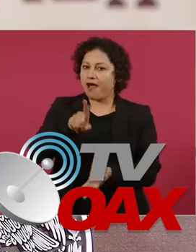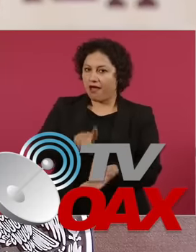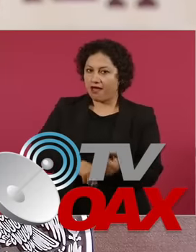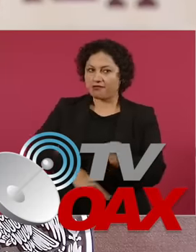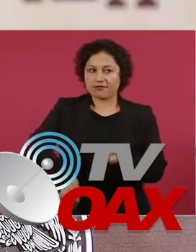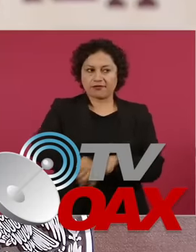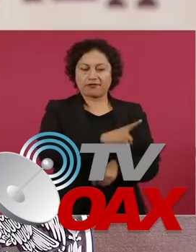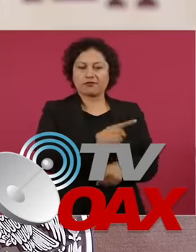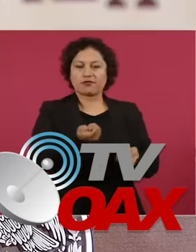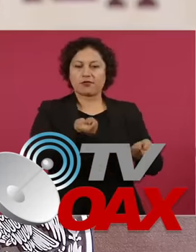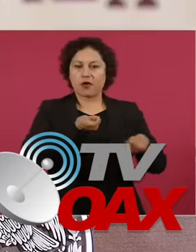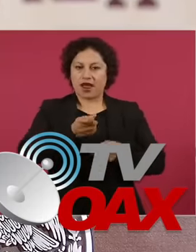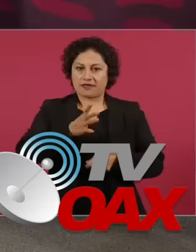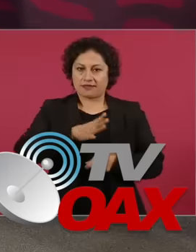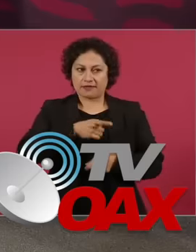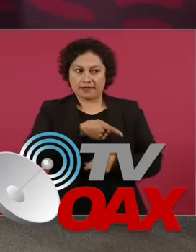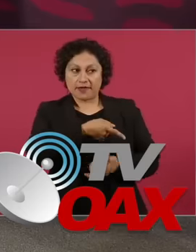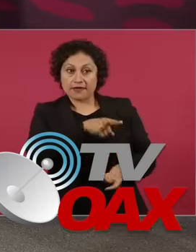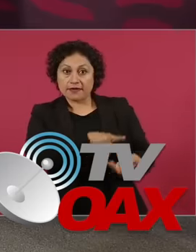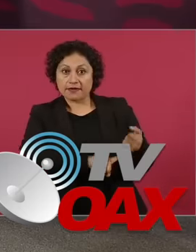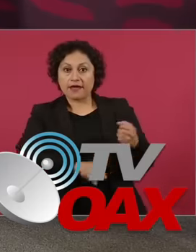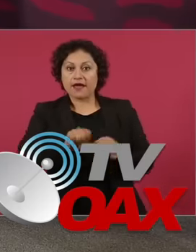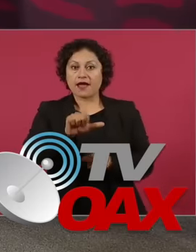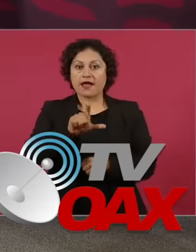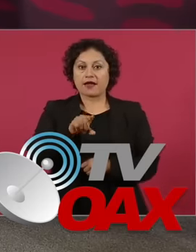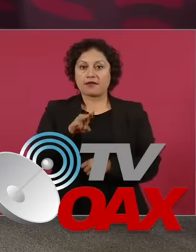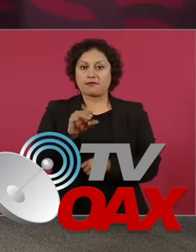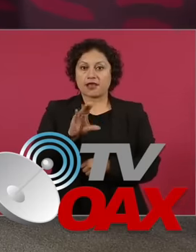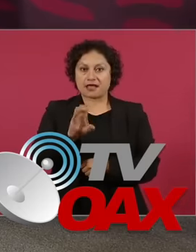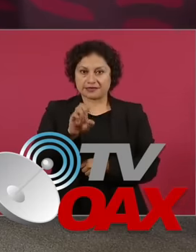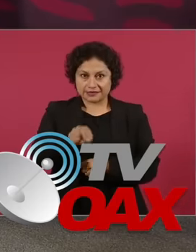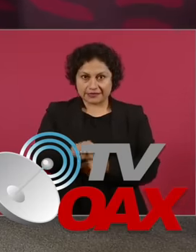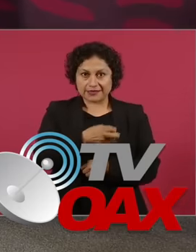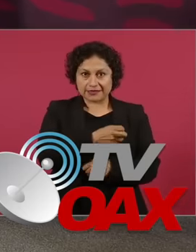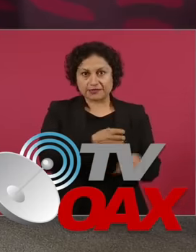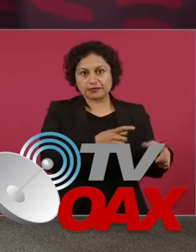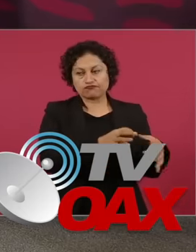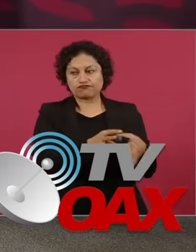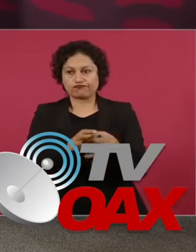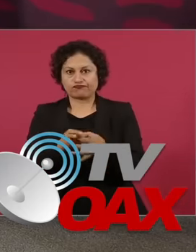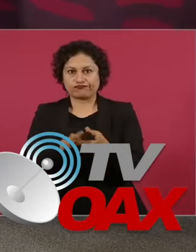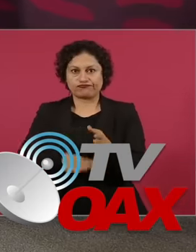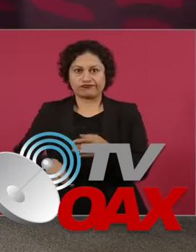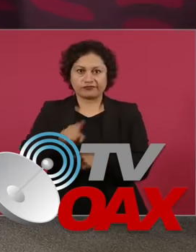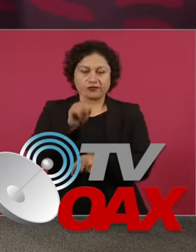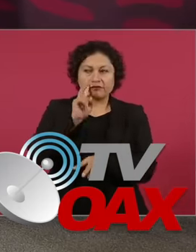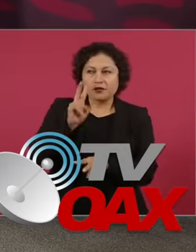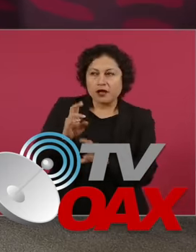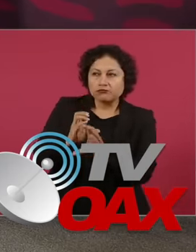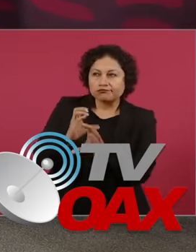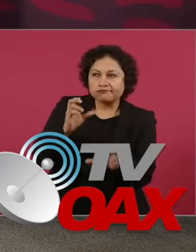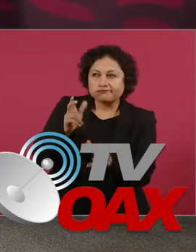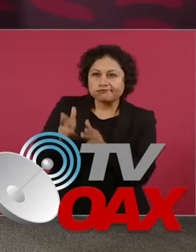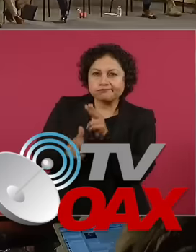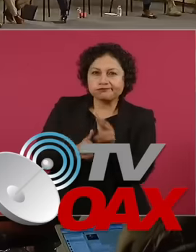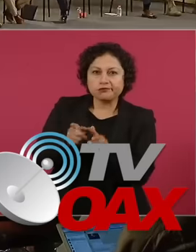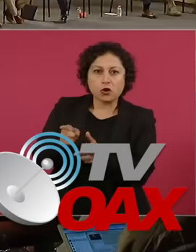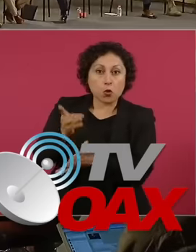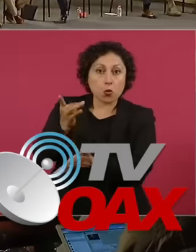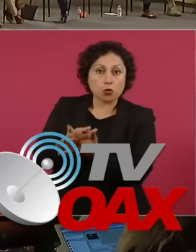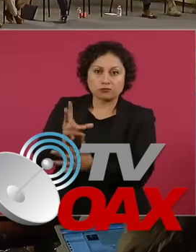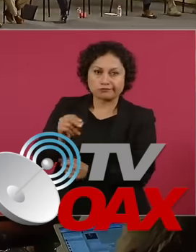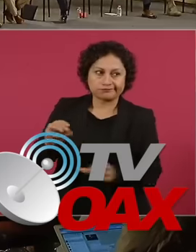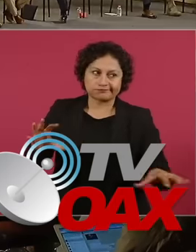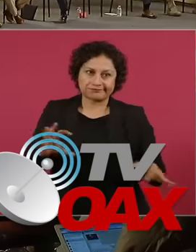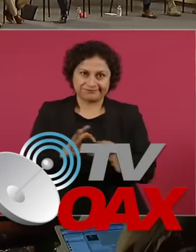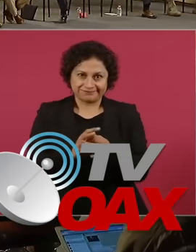que es el almacén sino todos los sistemas ferroviarios que están alrededor de este gran jagua rodante en la siguiente lámina vemos algunas